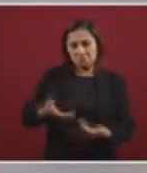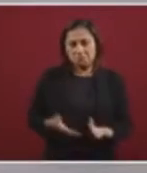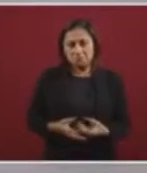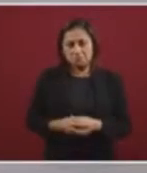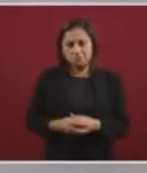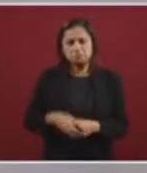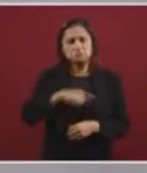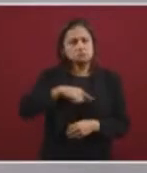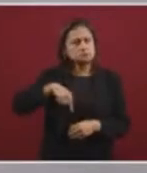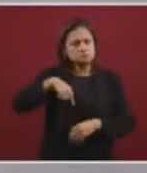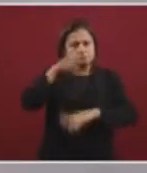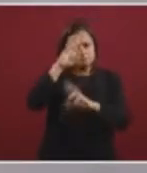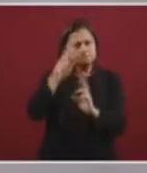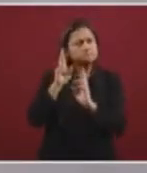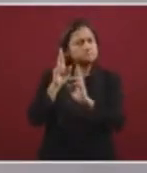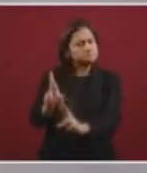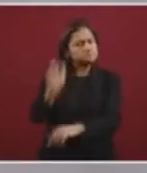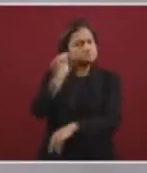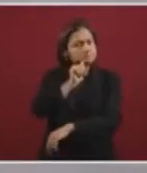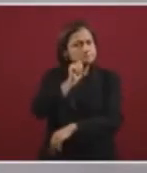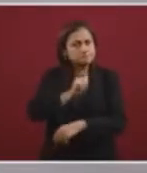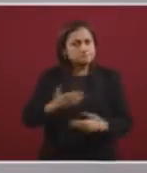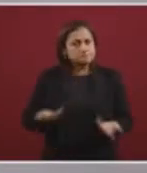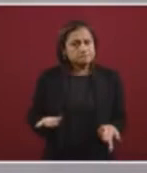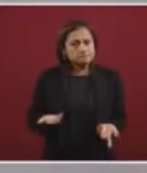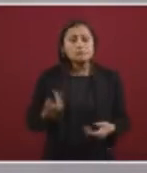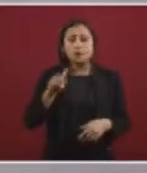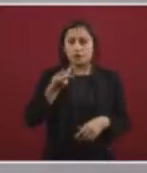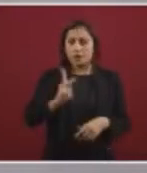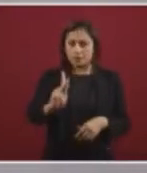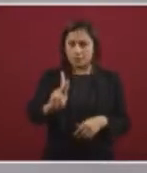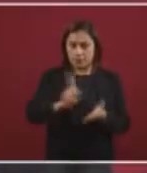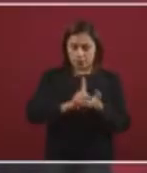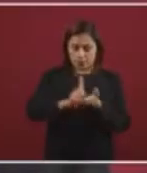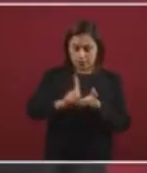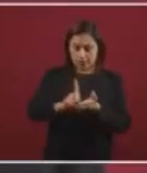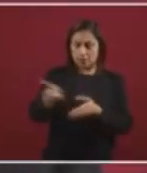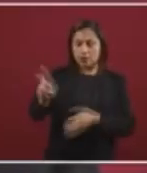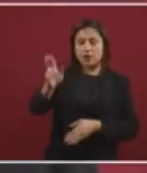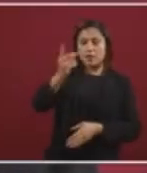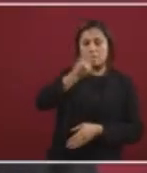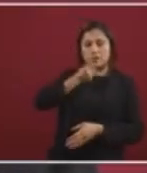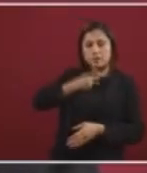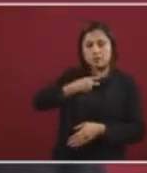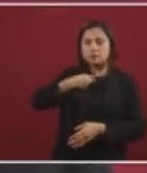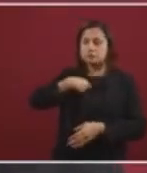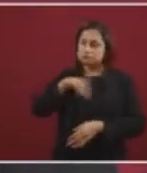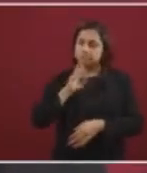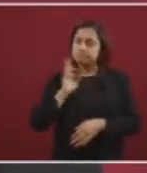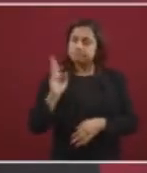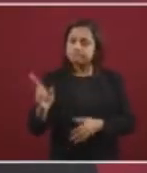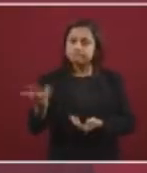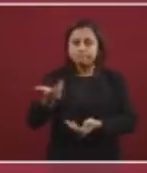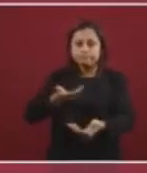somos respetuosos, nada más que sí, ejercemos nuestro derecho de réplica, porque como usted lo